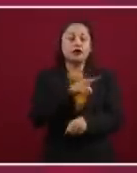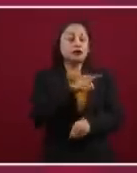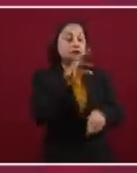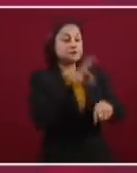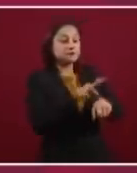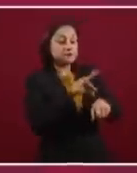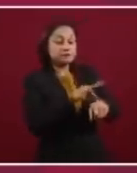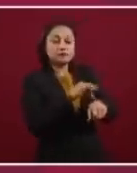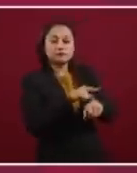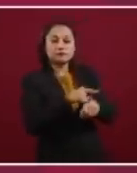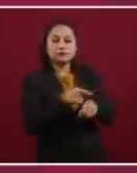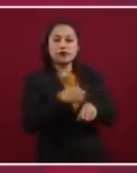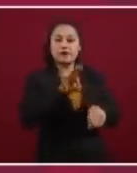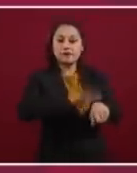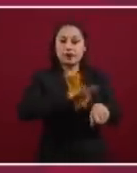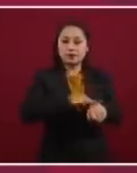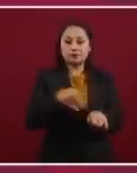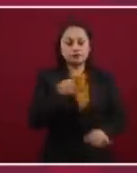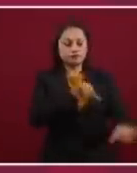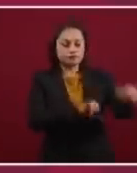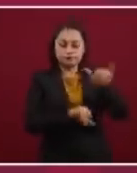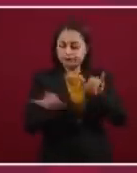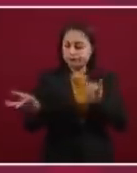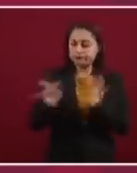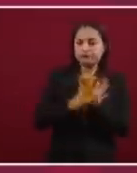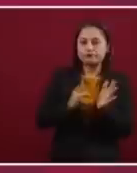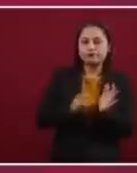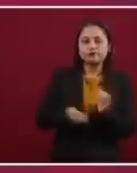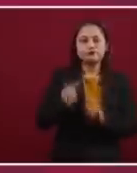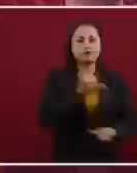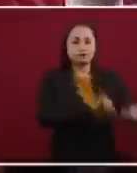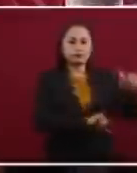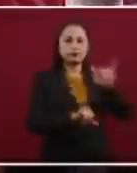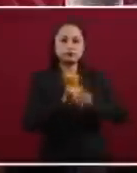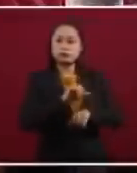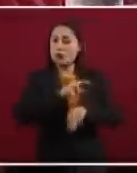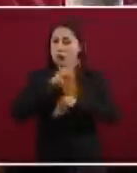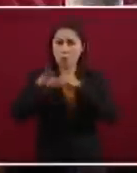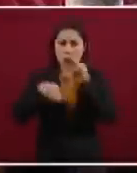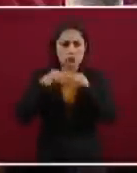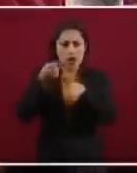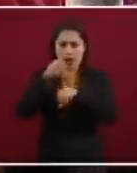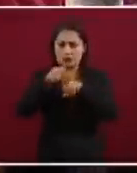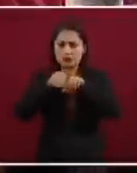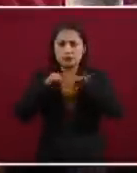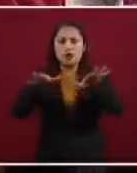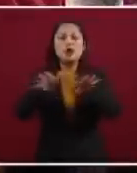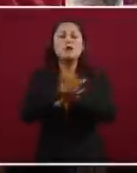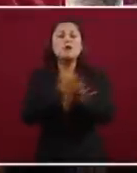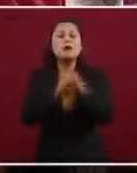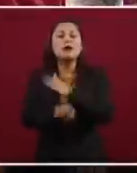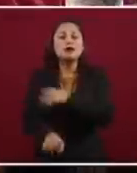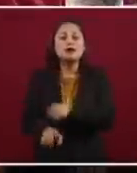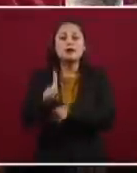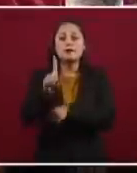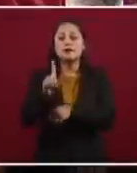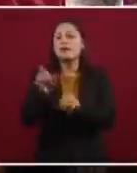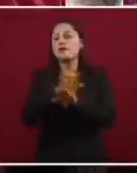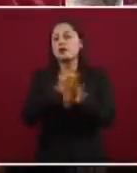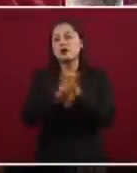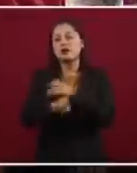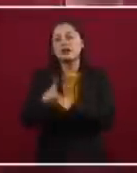masivamente a nivel mundial los medicamentos analgésicos de origen opioide o de